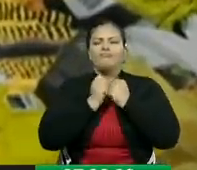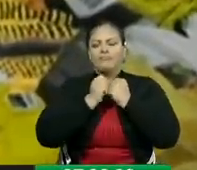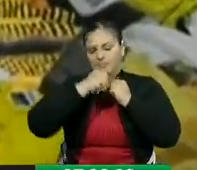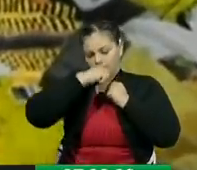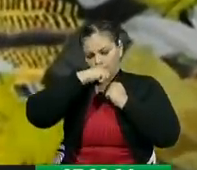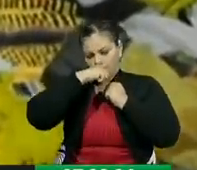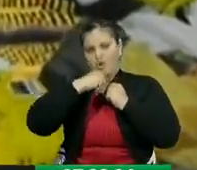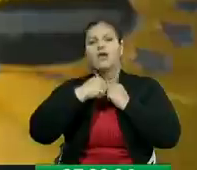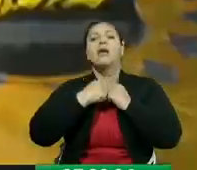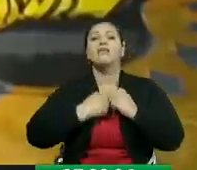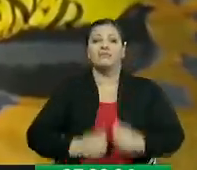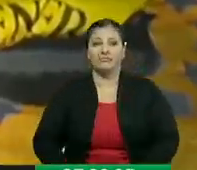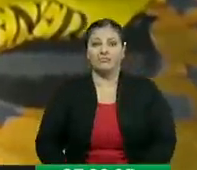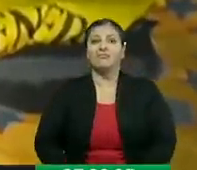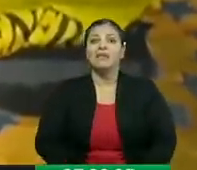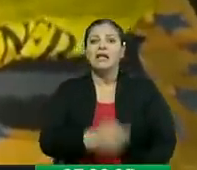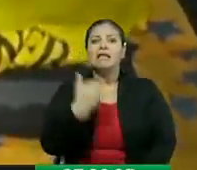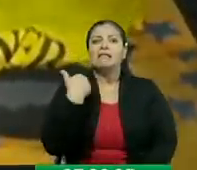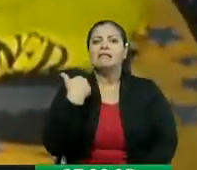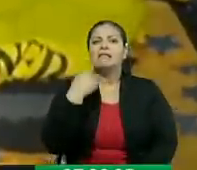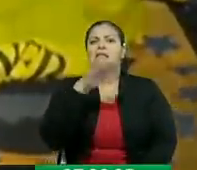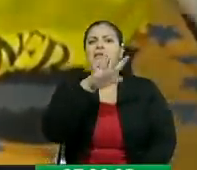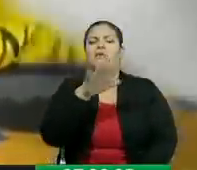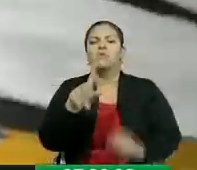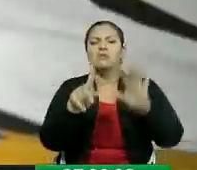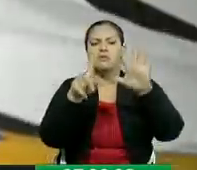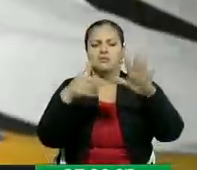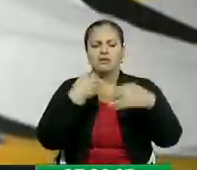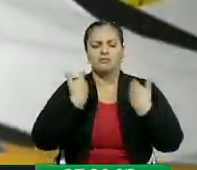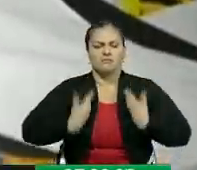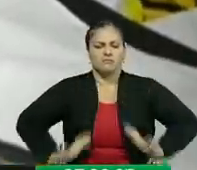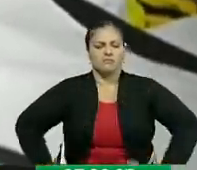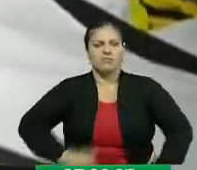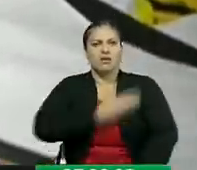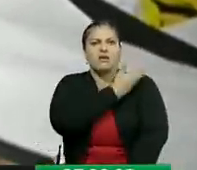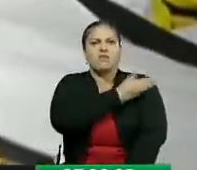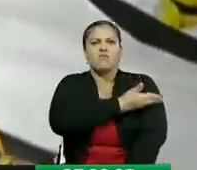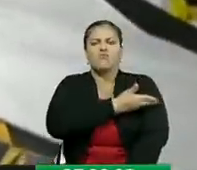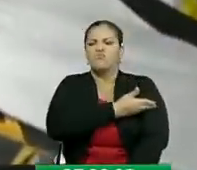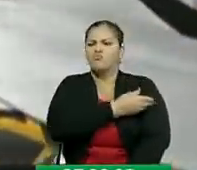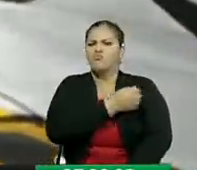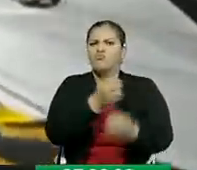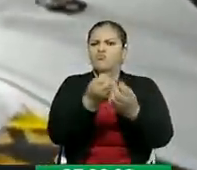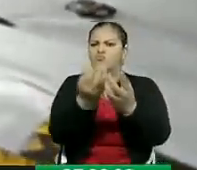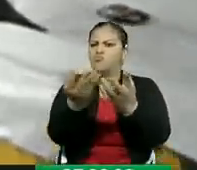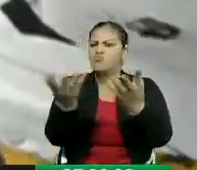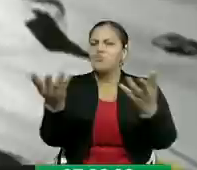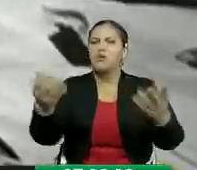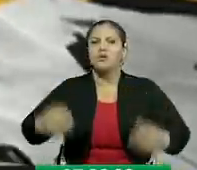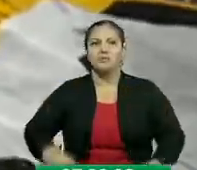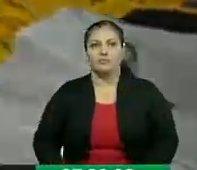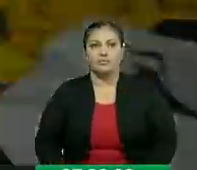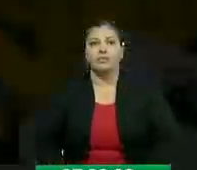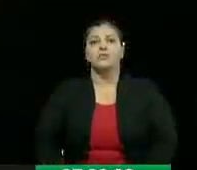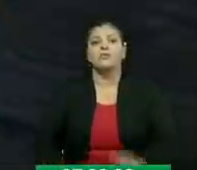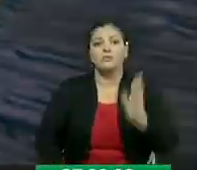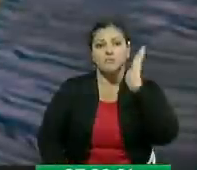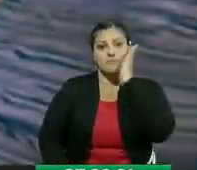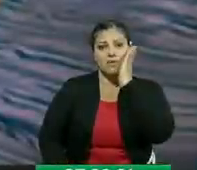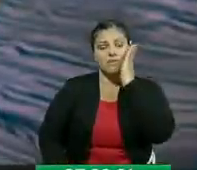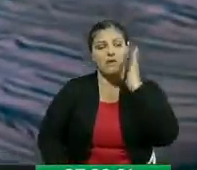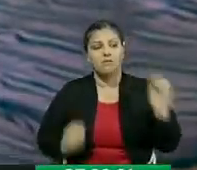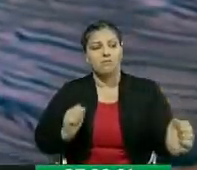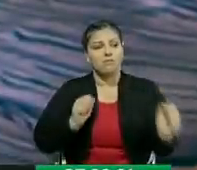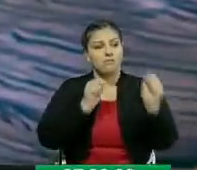camisetas en total. Su amor por el club del astillero la llevó a trabajar junto a su progenitora en un mercado de pulgas. El